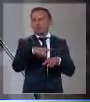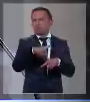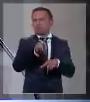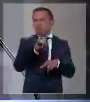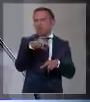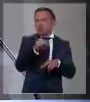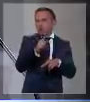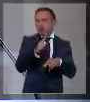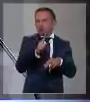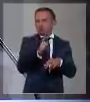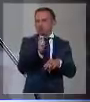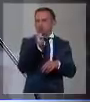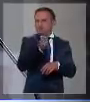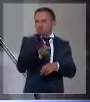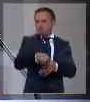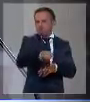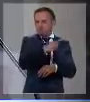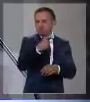una orientación